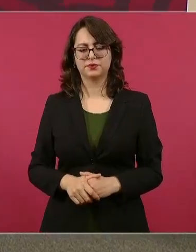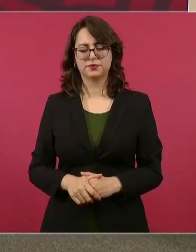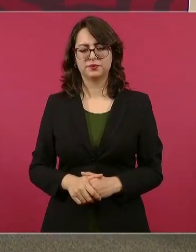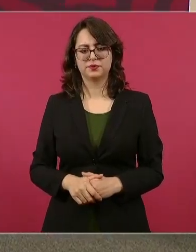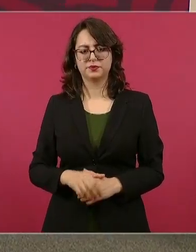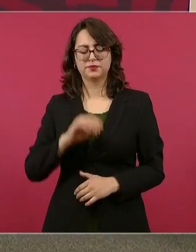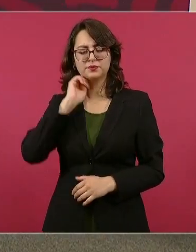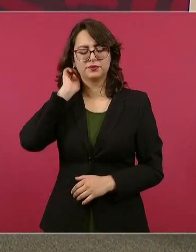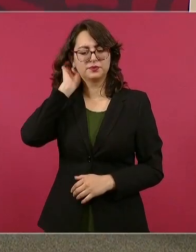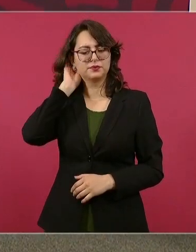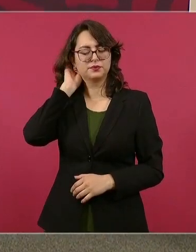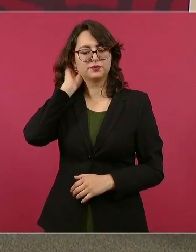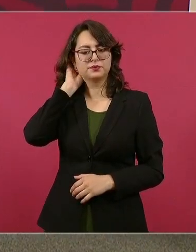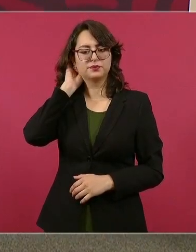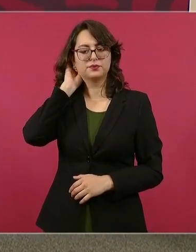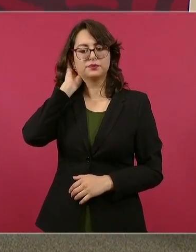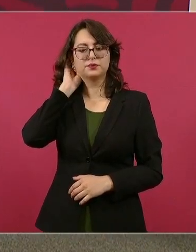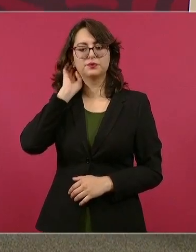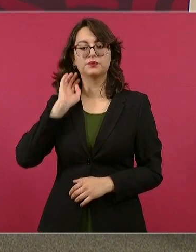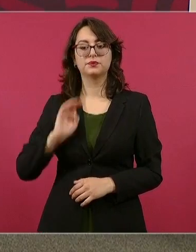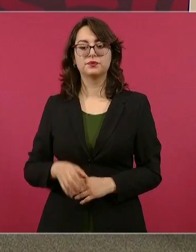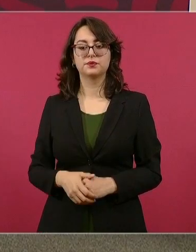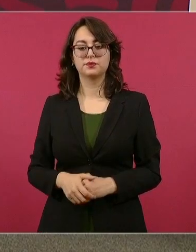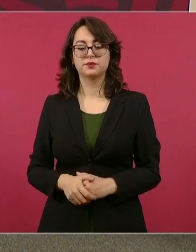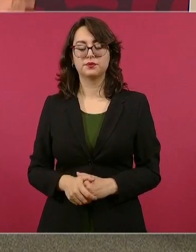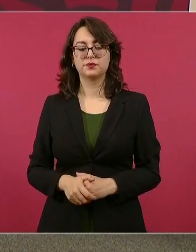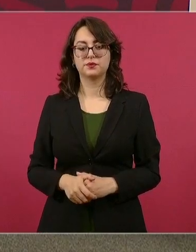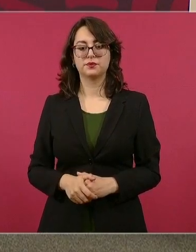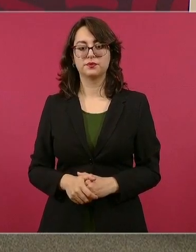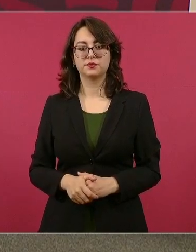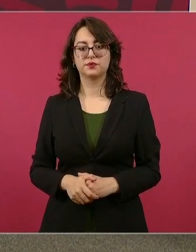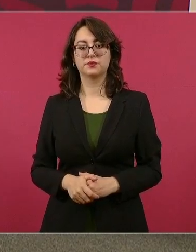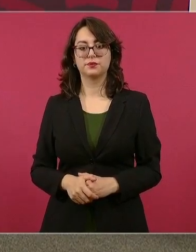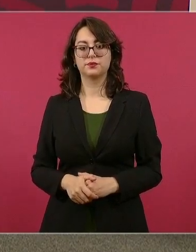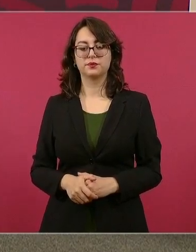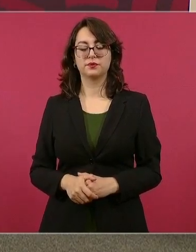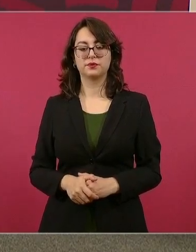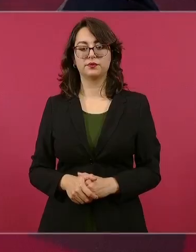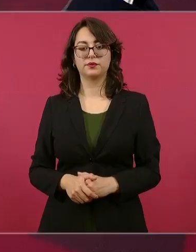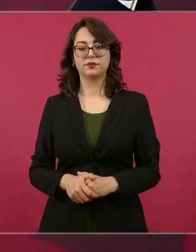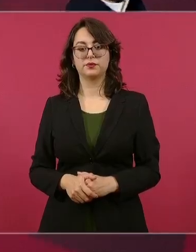para todo el equipo de